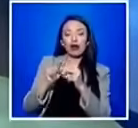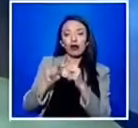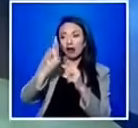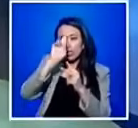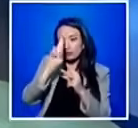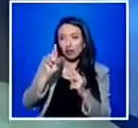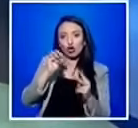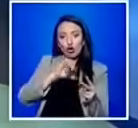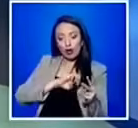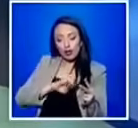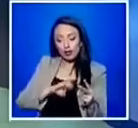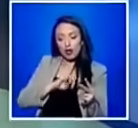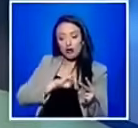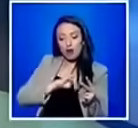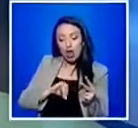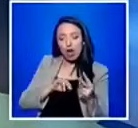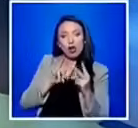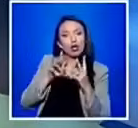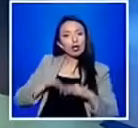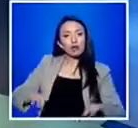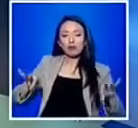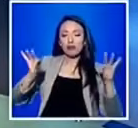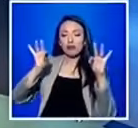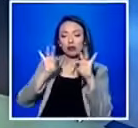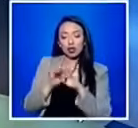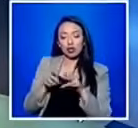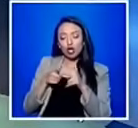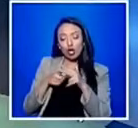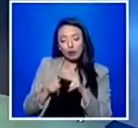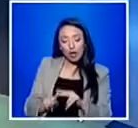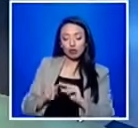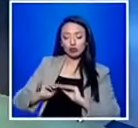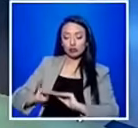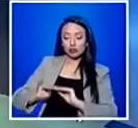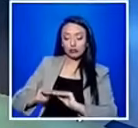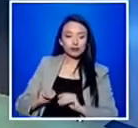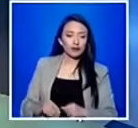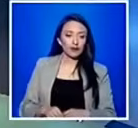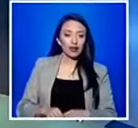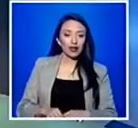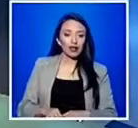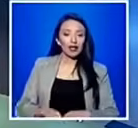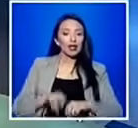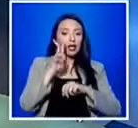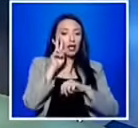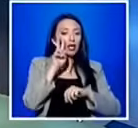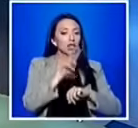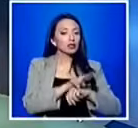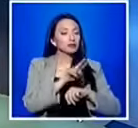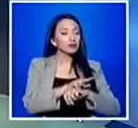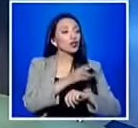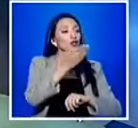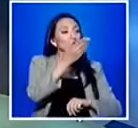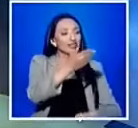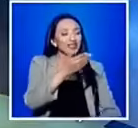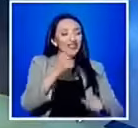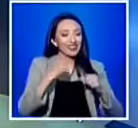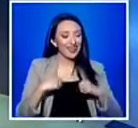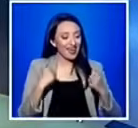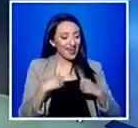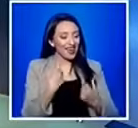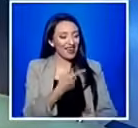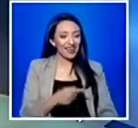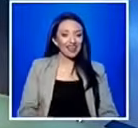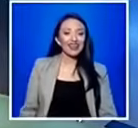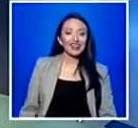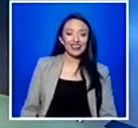éticos que deben valorarse desde el inicio en el proceso educativo. A nuestra inspectora Andrea preguntarle qué opina sobre